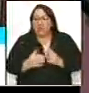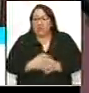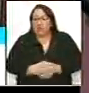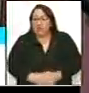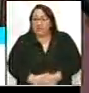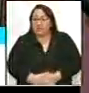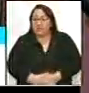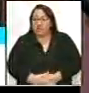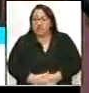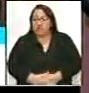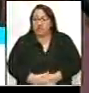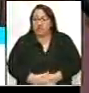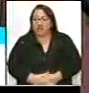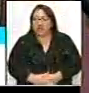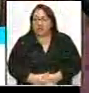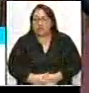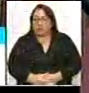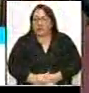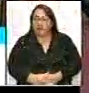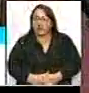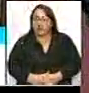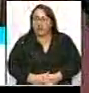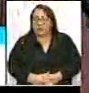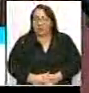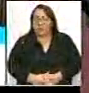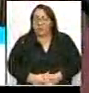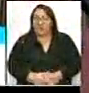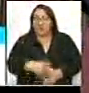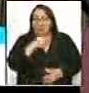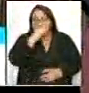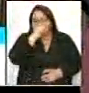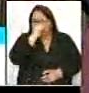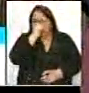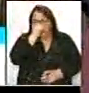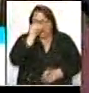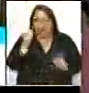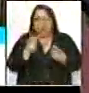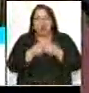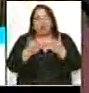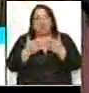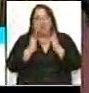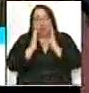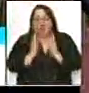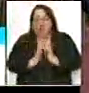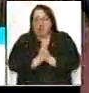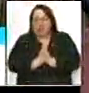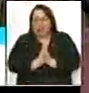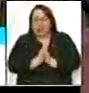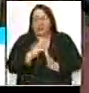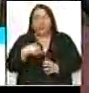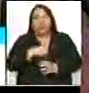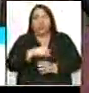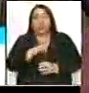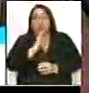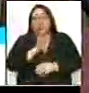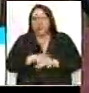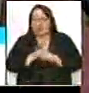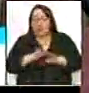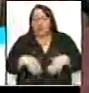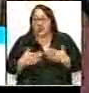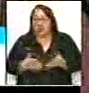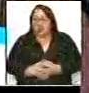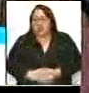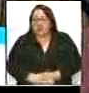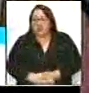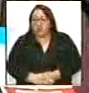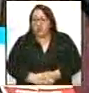eso. Antes de darle la palabra al congresista Iberico, señores congresistas, pido su atención, por favor. Estamos hablando ahorita de la posibilidad de